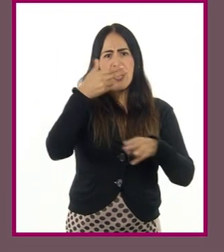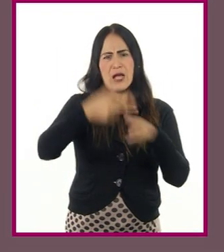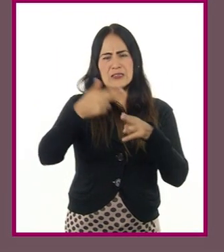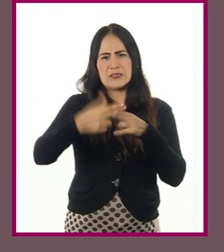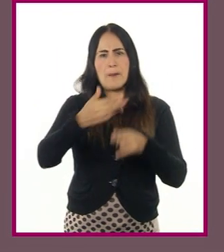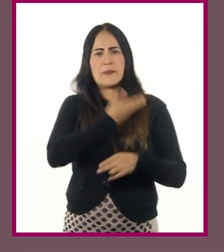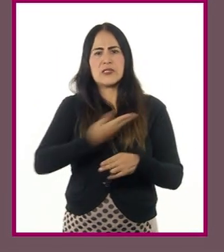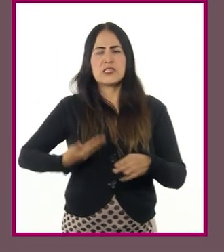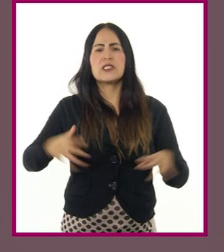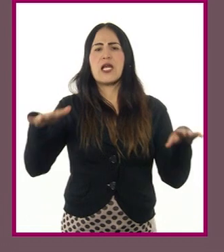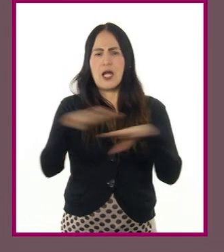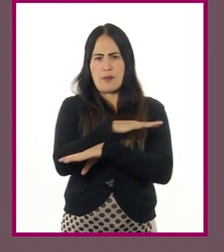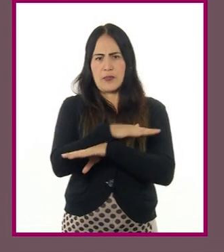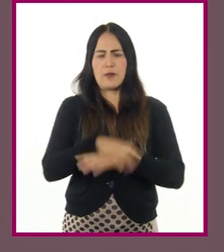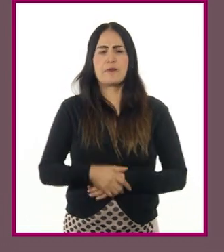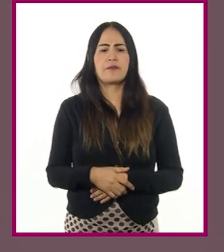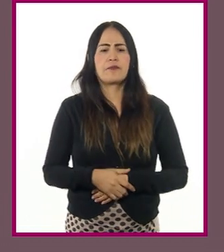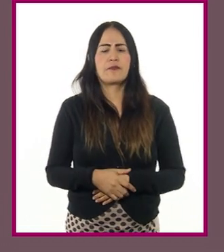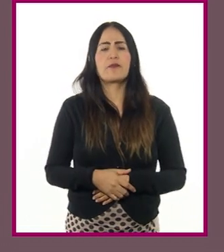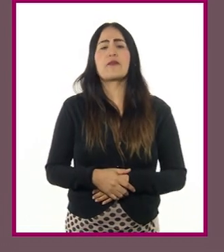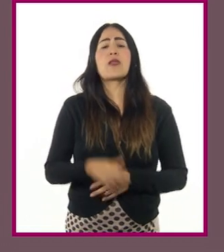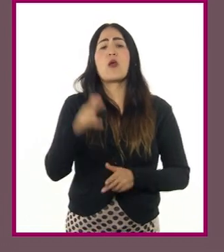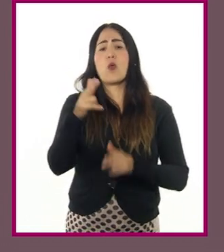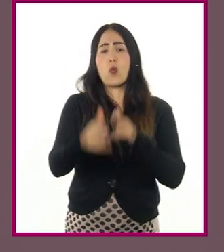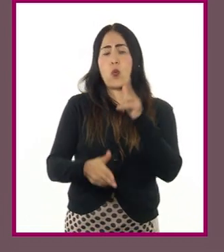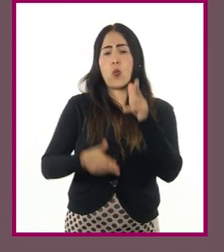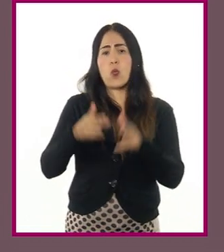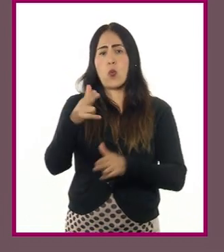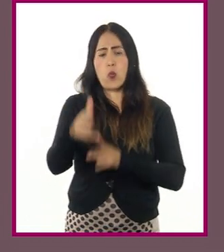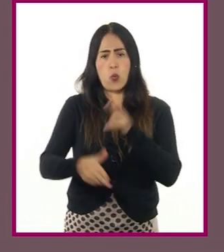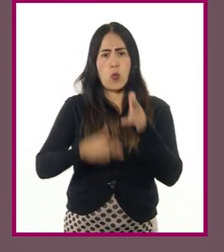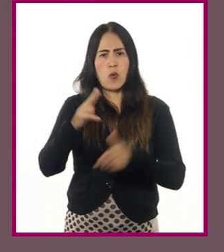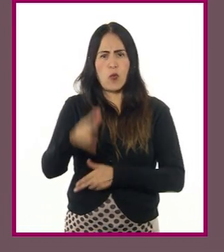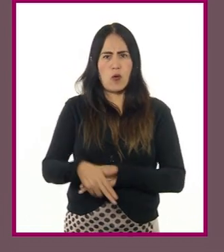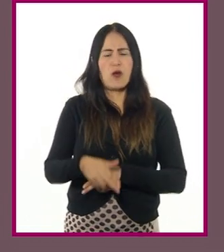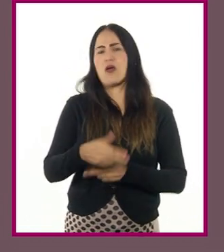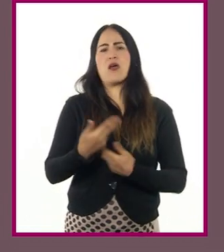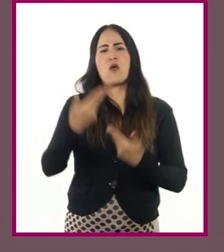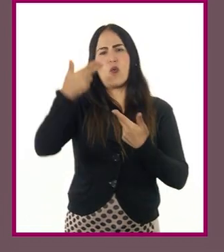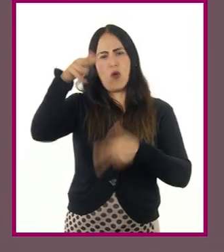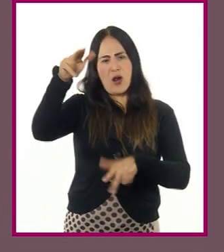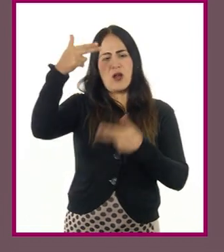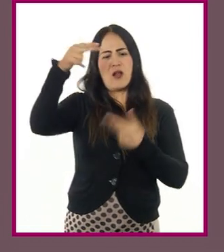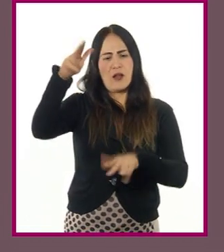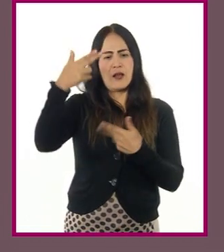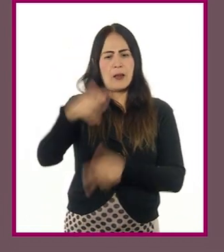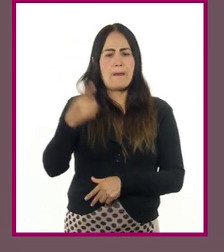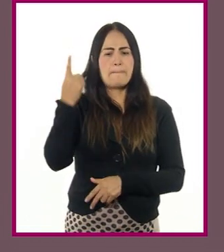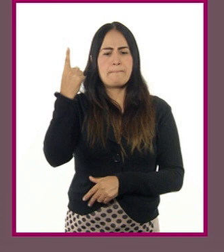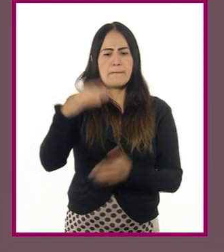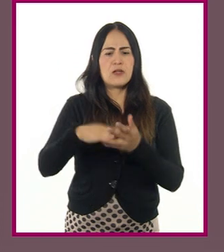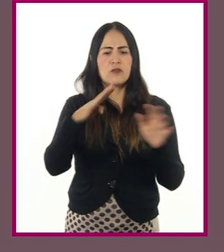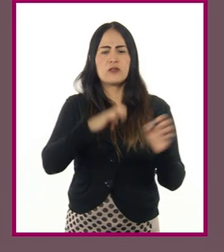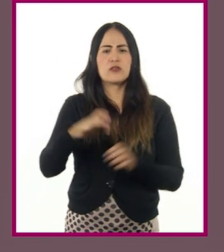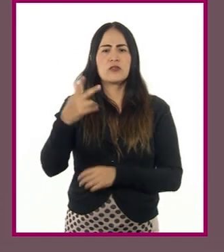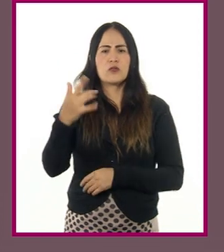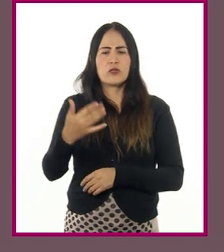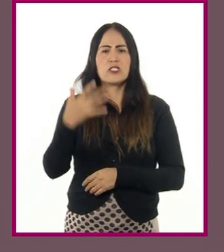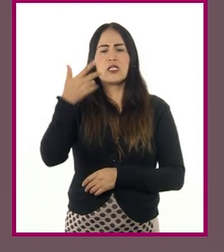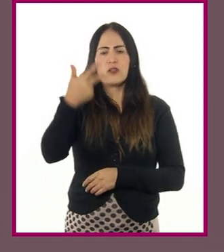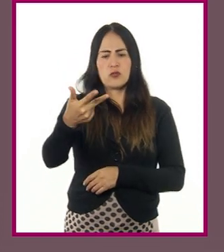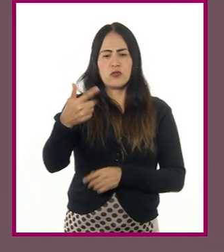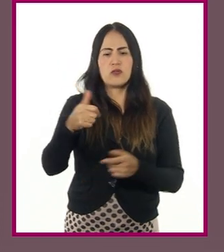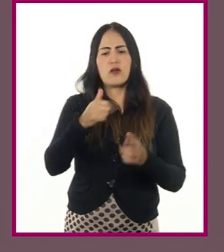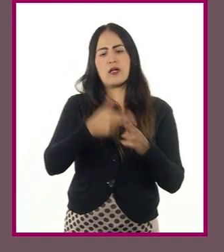los ferrocarrileros tuvo lugar entre 1958 y 1959. Inició con